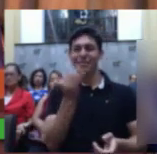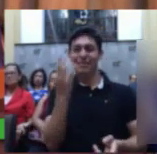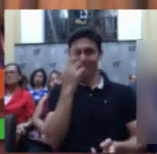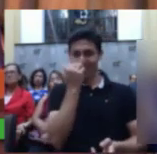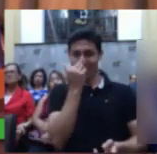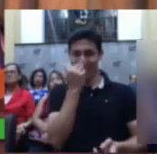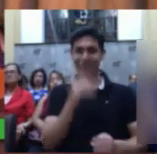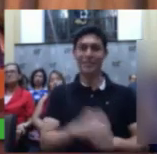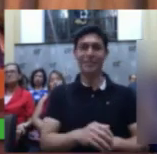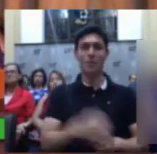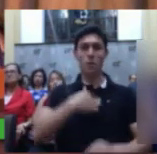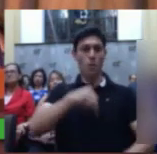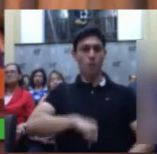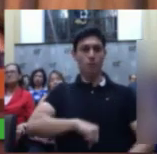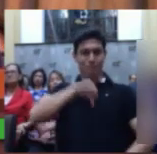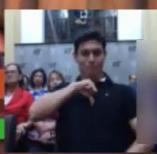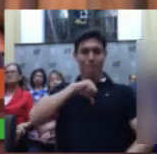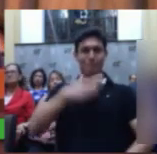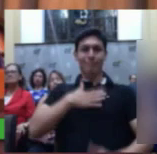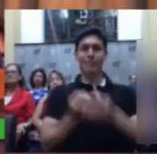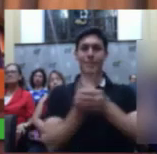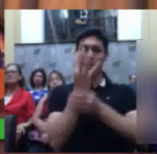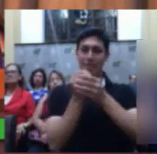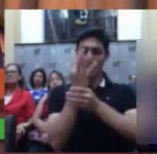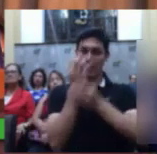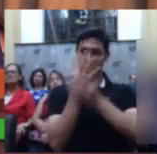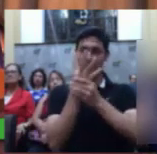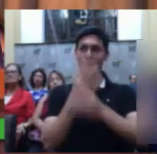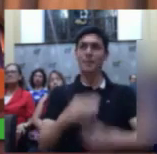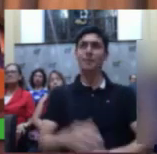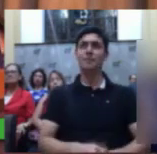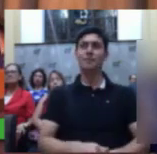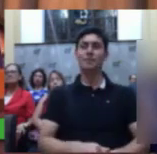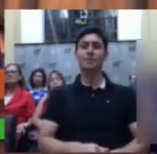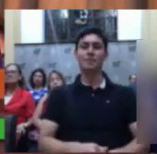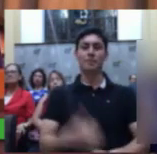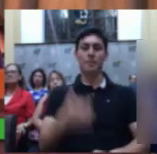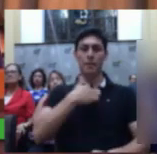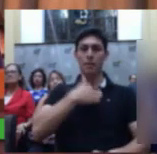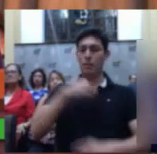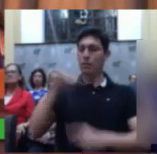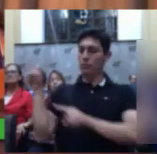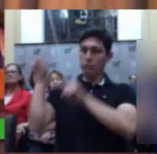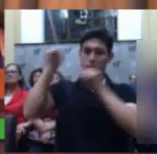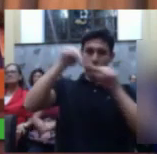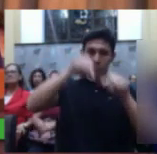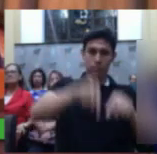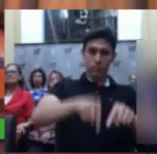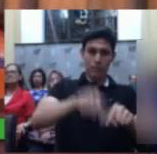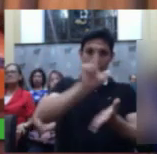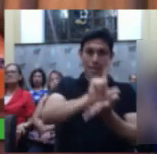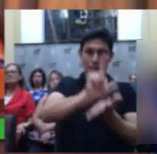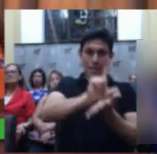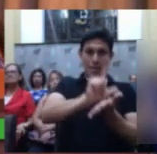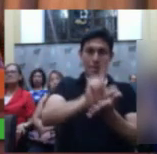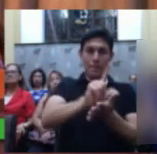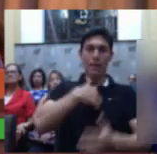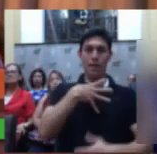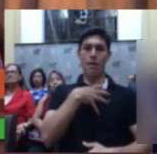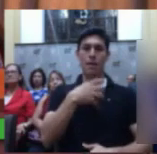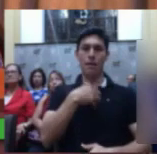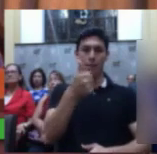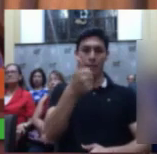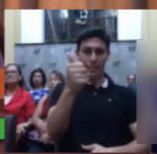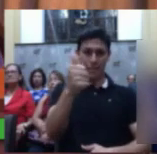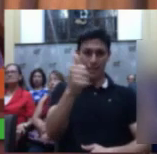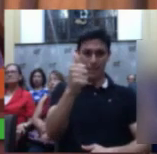Orgulloso de ser arequipeño, mi migración a la capital a los 10 años de edad tuvo la fortuna de